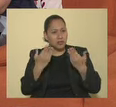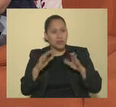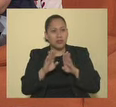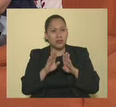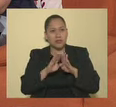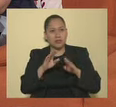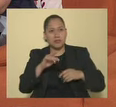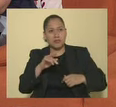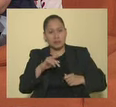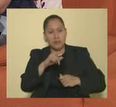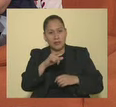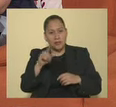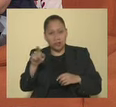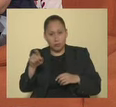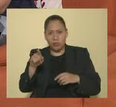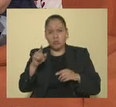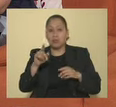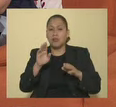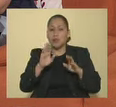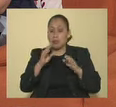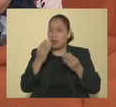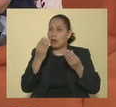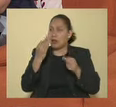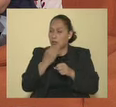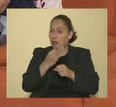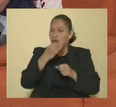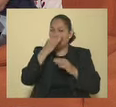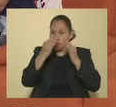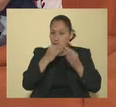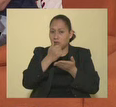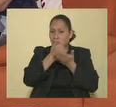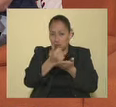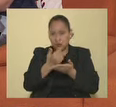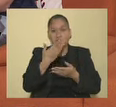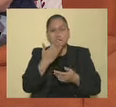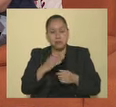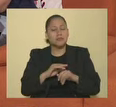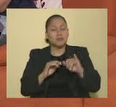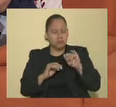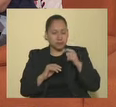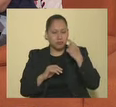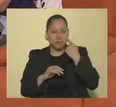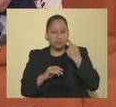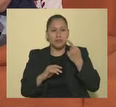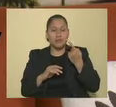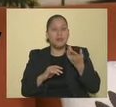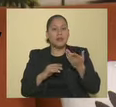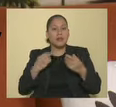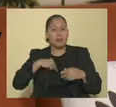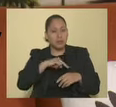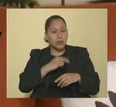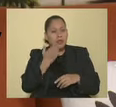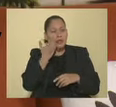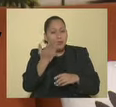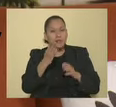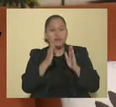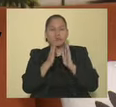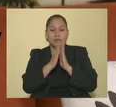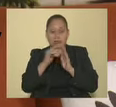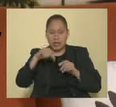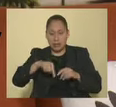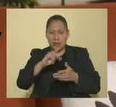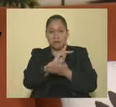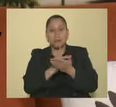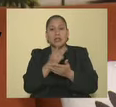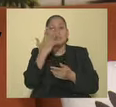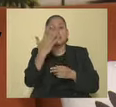contar con una silla de ruedas y tú nos traes una gran, gran noticia. Sí, sí. Queremos dejar aquí en el